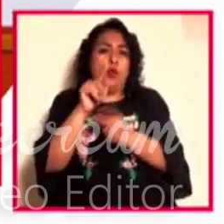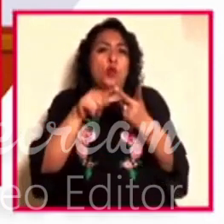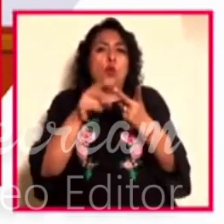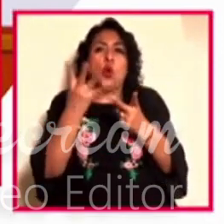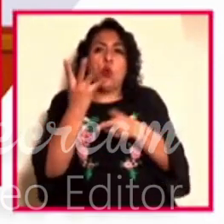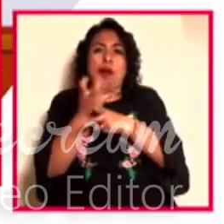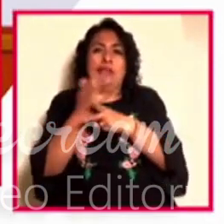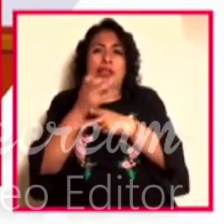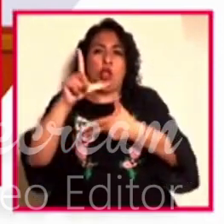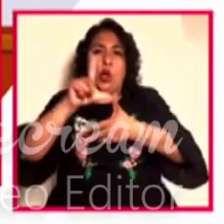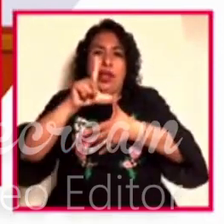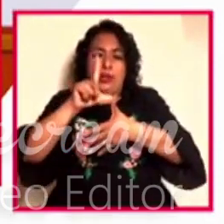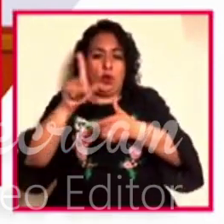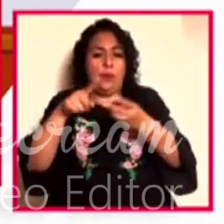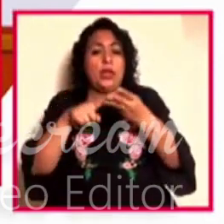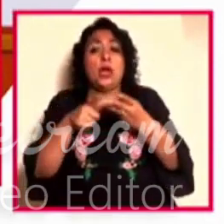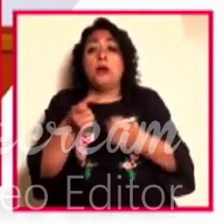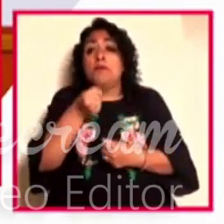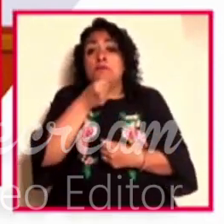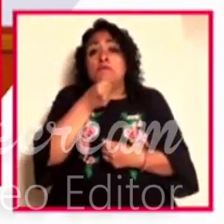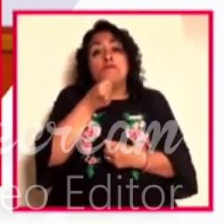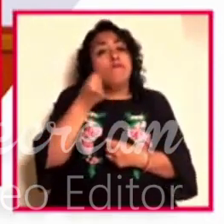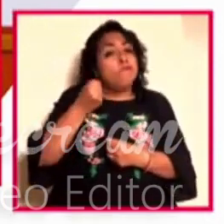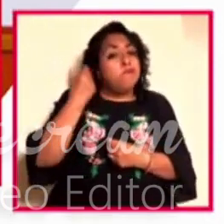Latinoamericano. Tomaron la palabra también